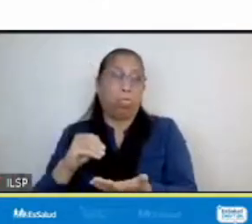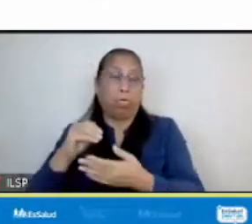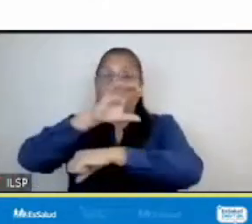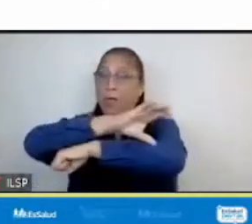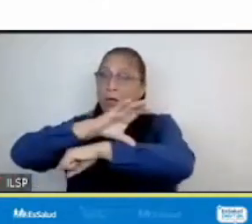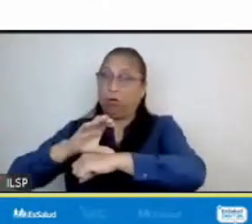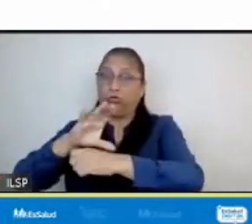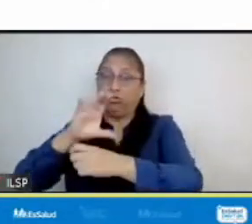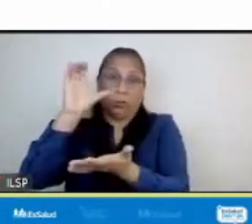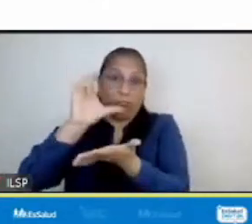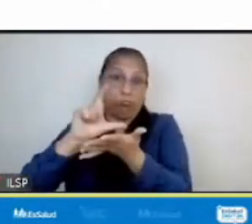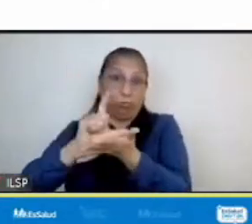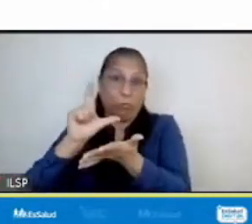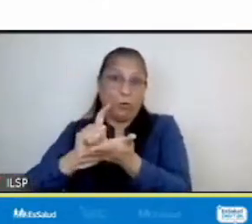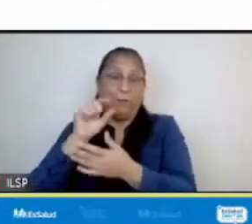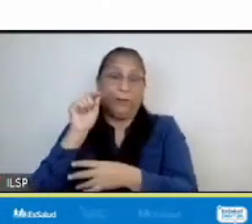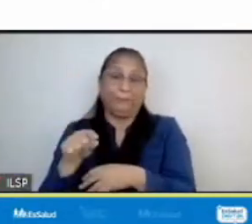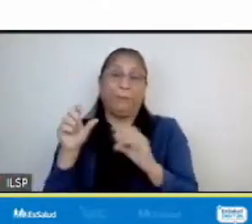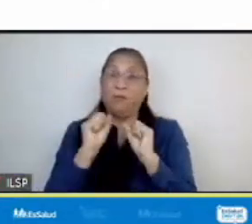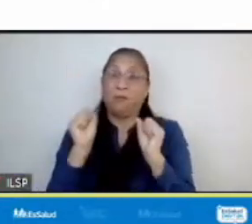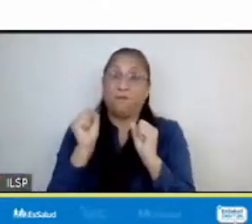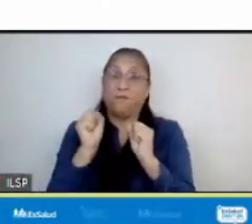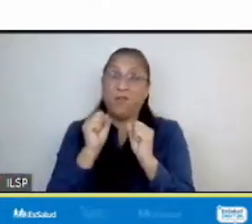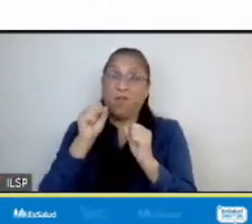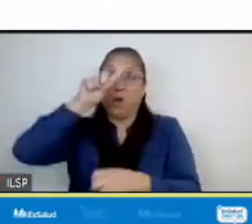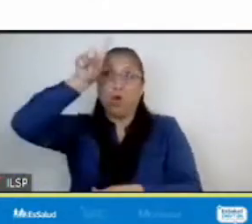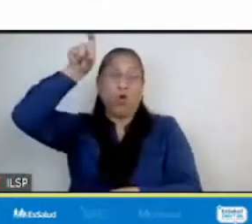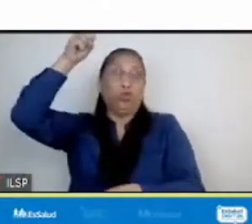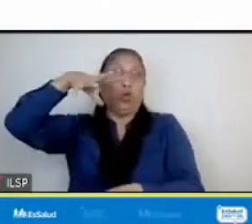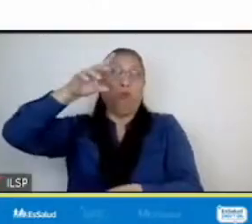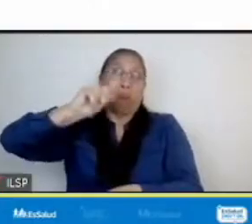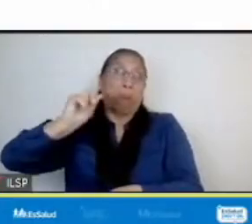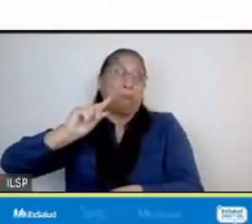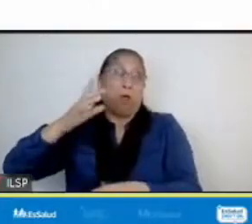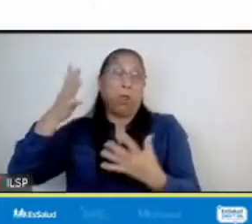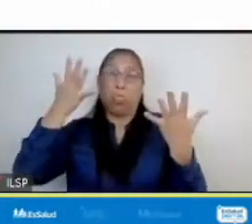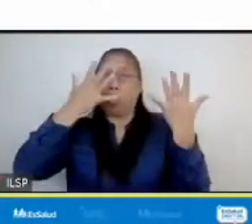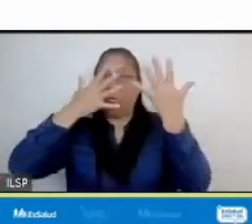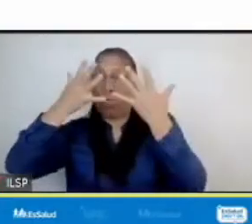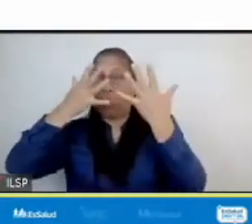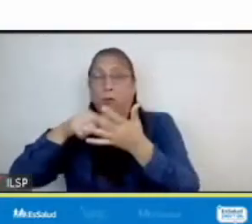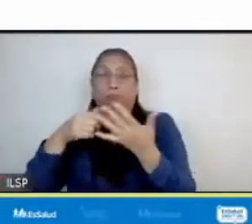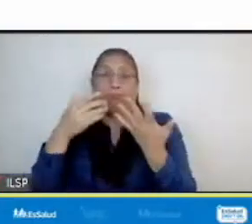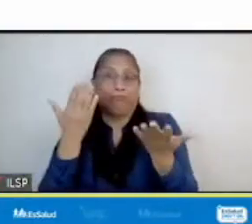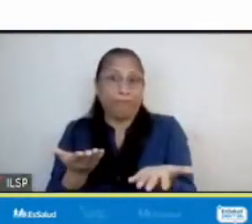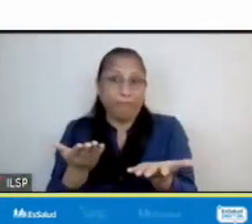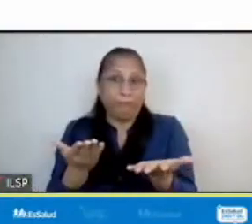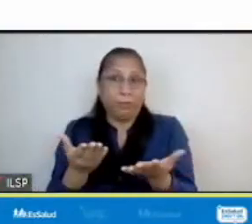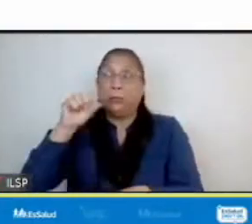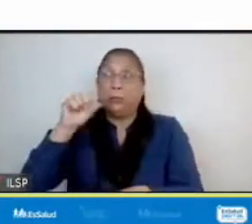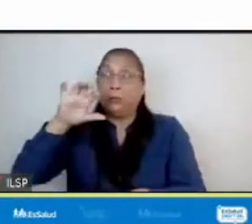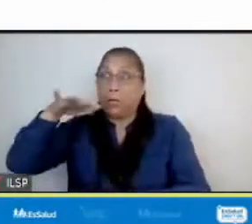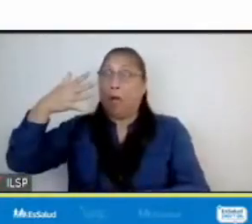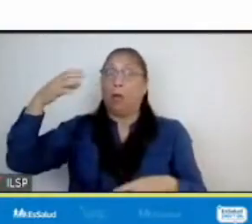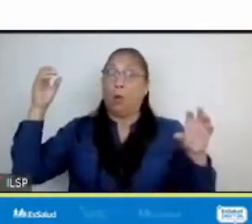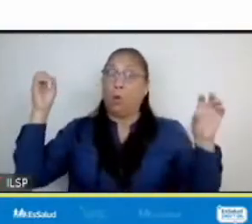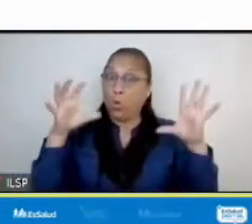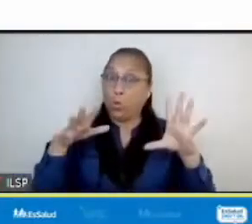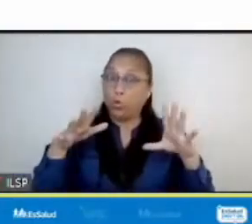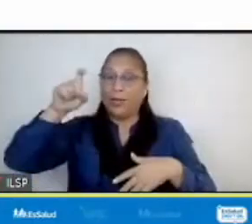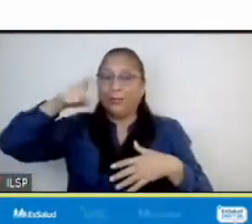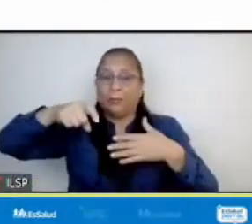Lima, suele ser que en invierno hay nublado y no hay luz. Entonces, si hay luz, hay que mantener las ventanas